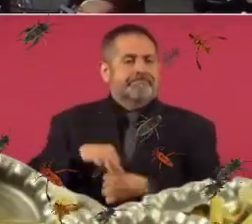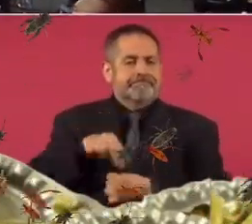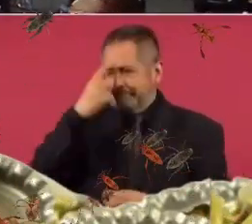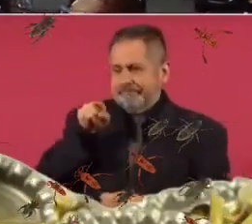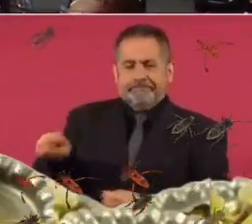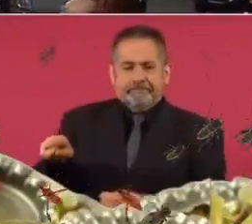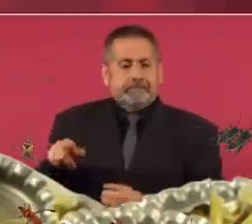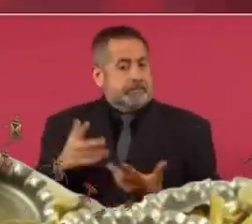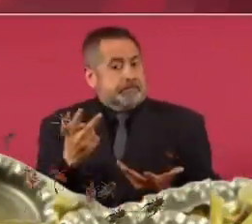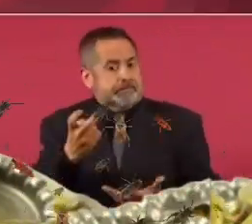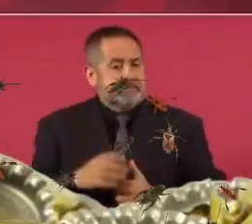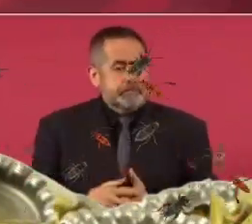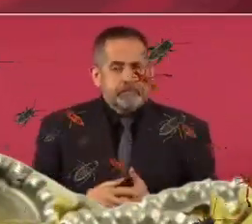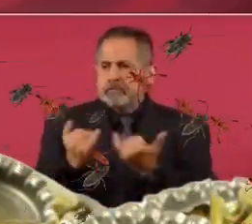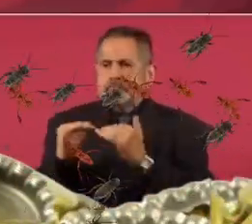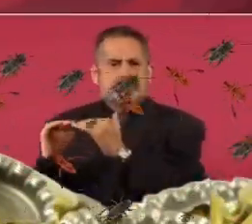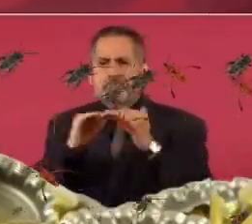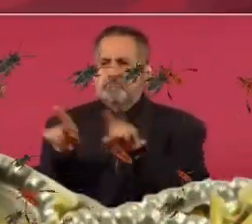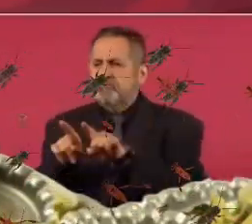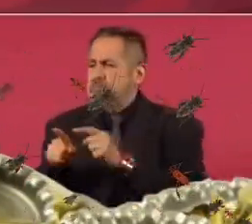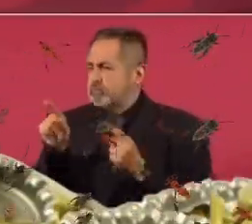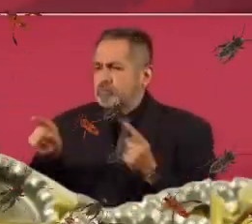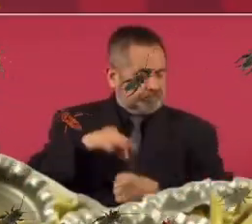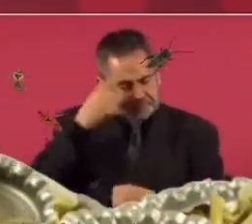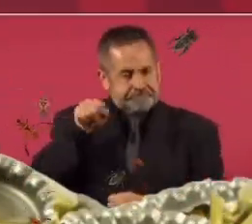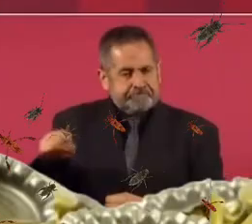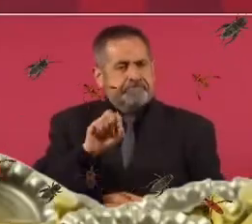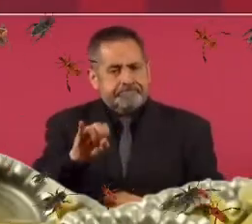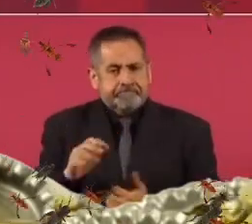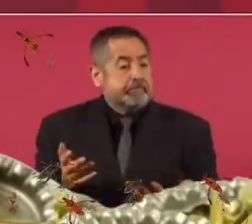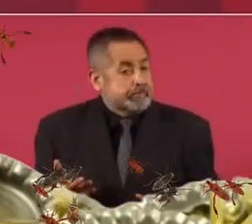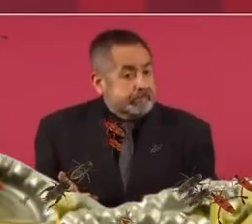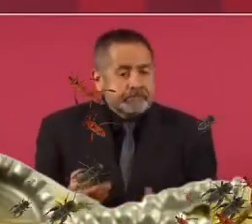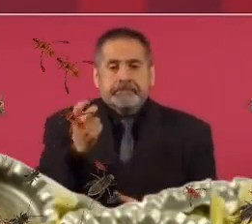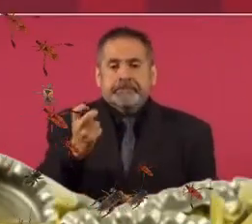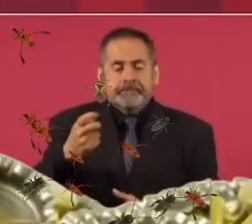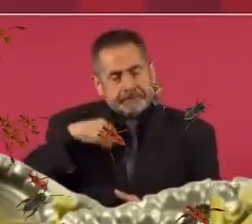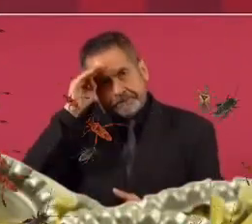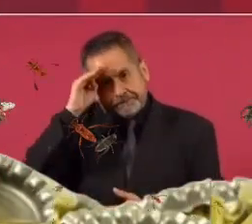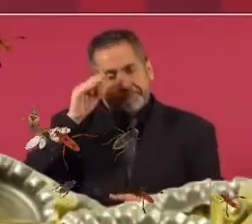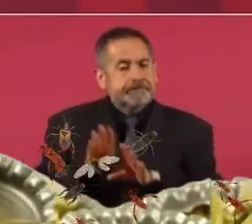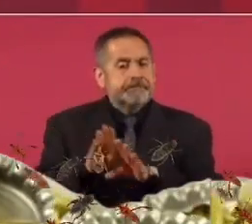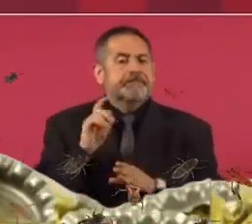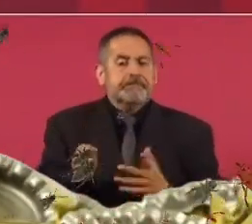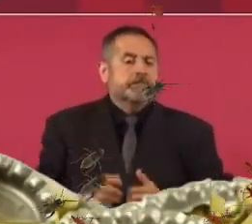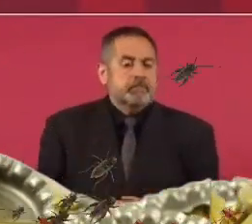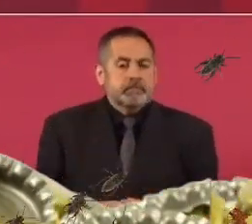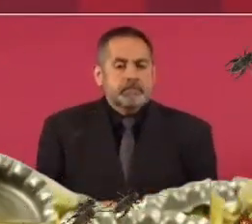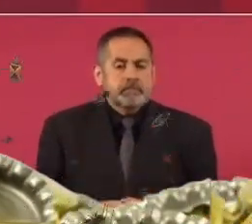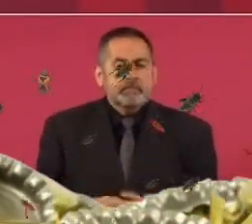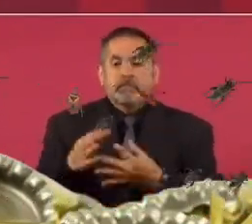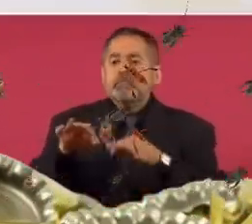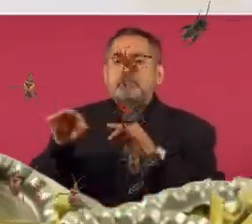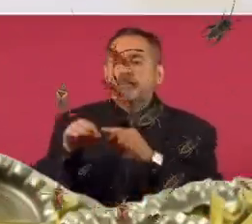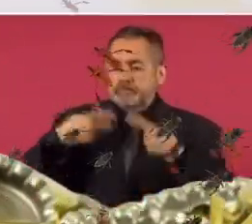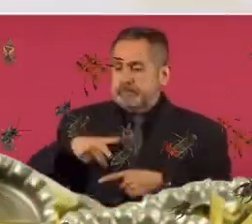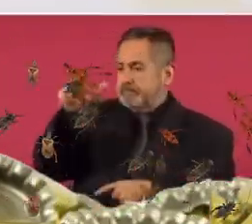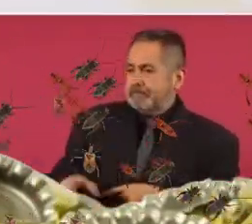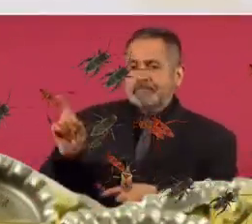dan el mismo nivel. Y eso lo que lleva consigo es la importancia del